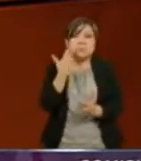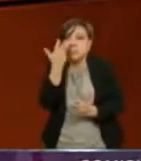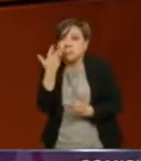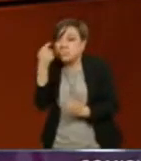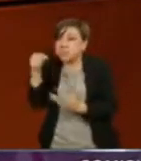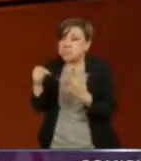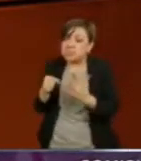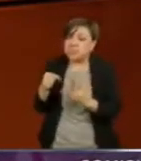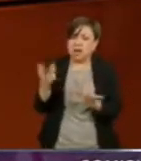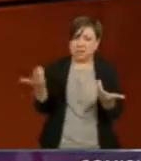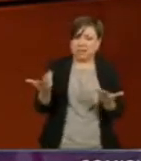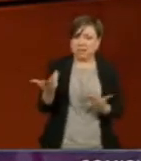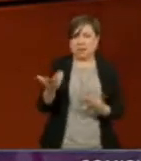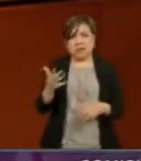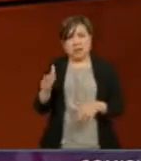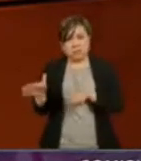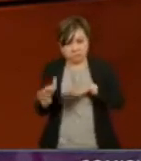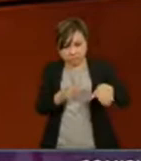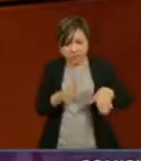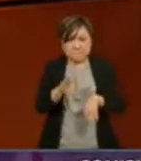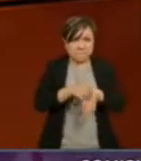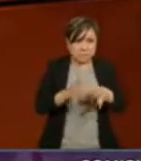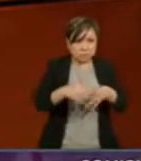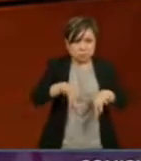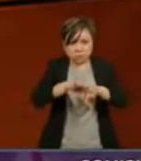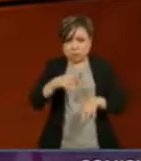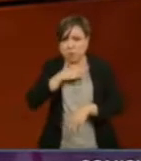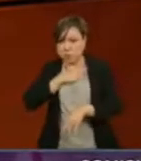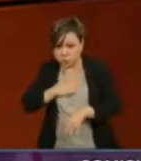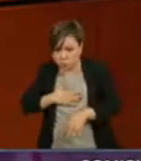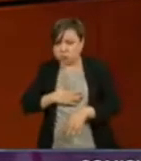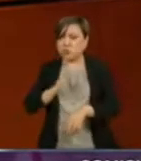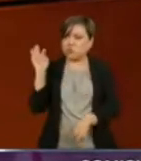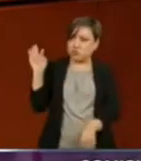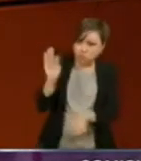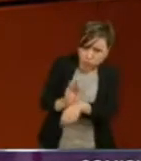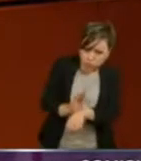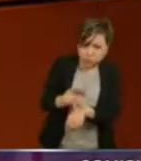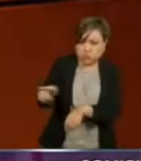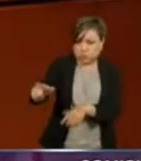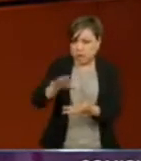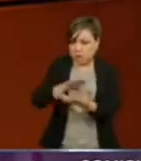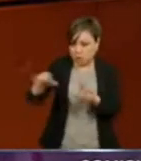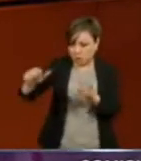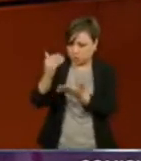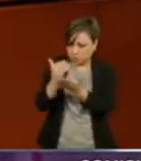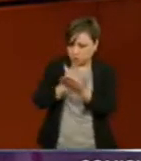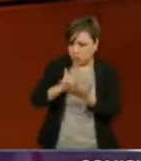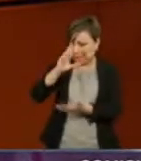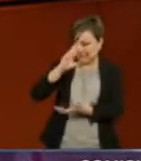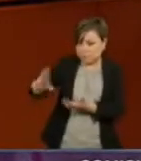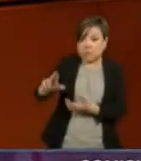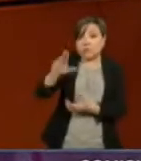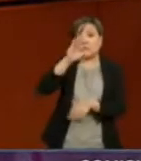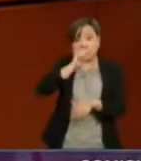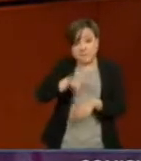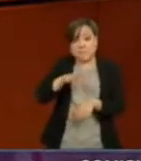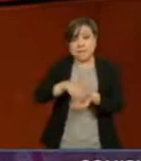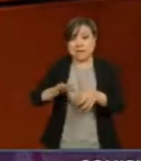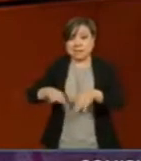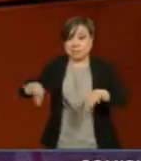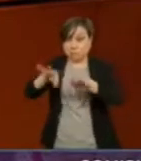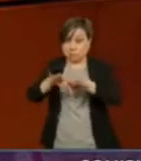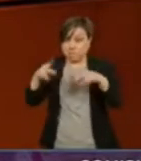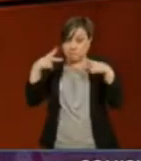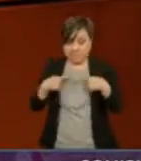a la verdad, a la reparación del daño, al respeto a la función constitucional o la salud de las personas que